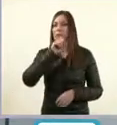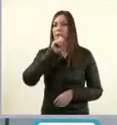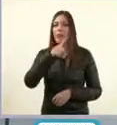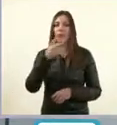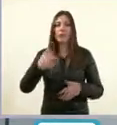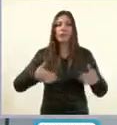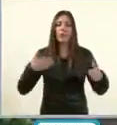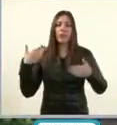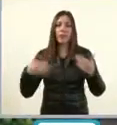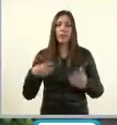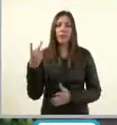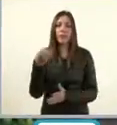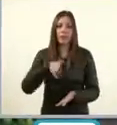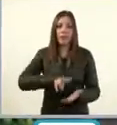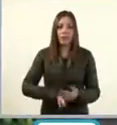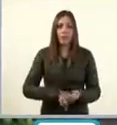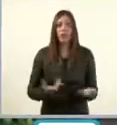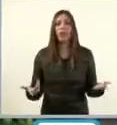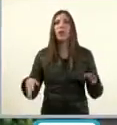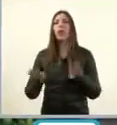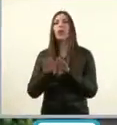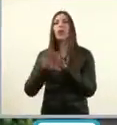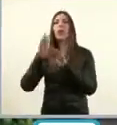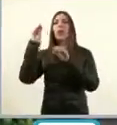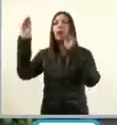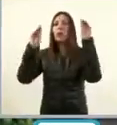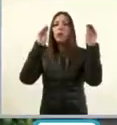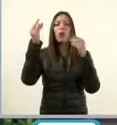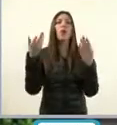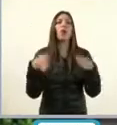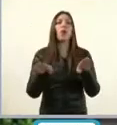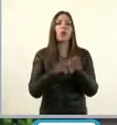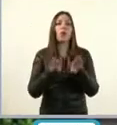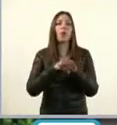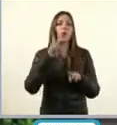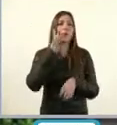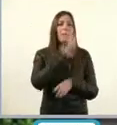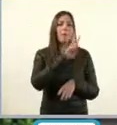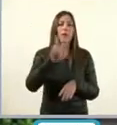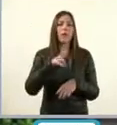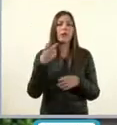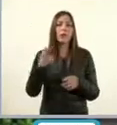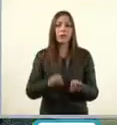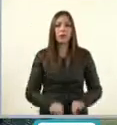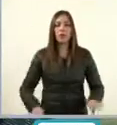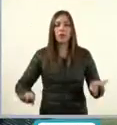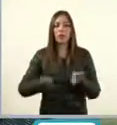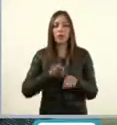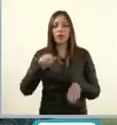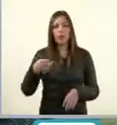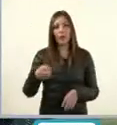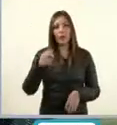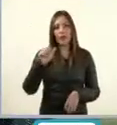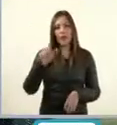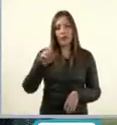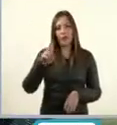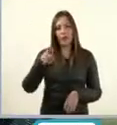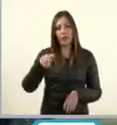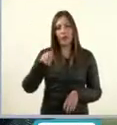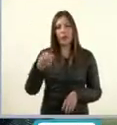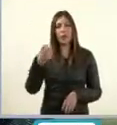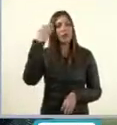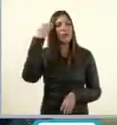católicas, ¿cómo se adorna, cómo sobresale el Adviento en este tipo de celebración, en esta época, ¿no?